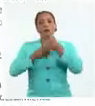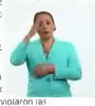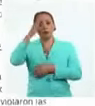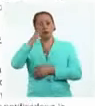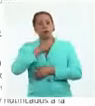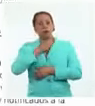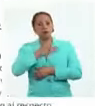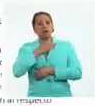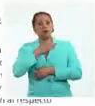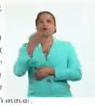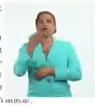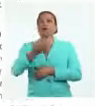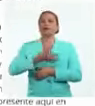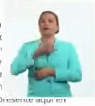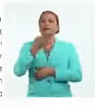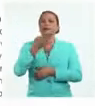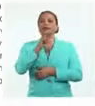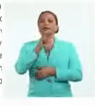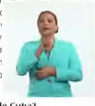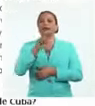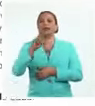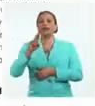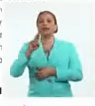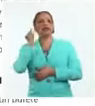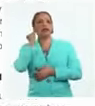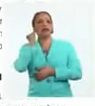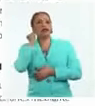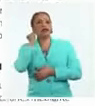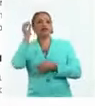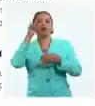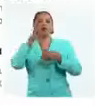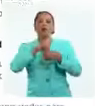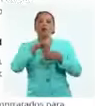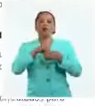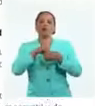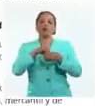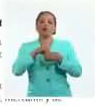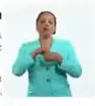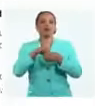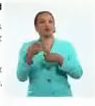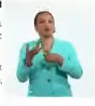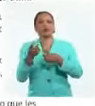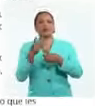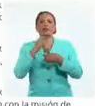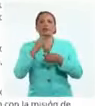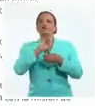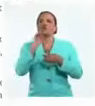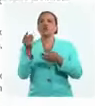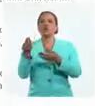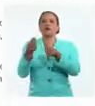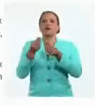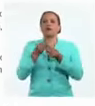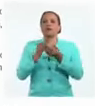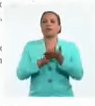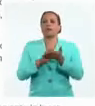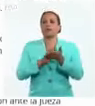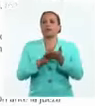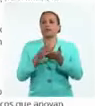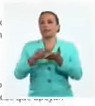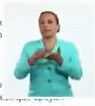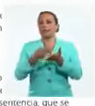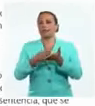al asegurar que el CRF es un fondo buitre. No es nuestro acreedor ni nunca lo ha sido, enfatizó Silvera